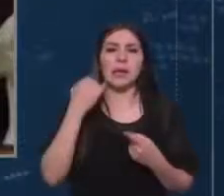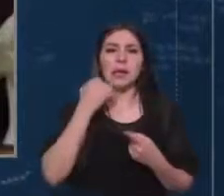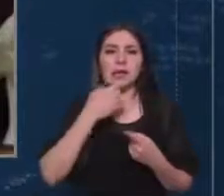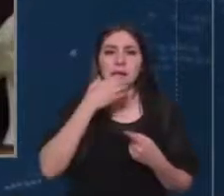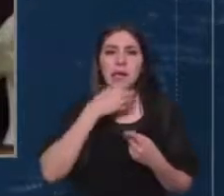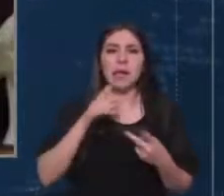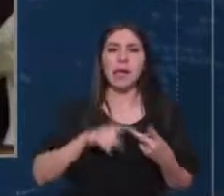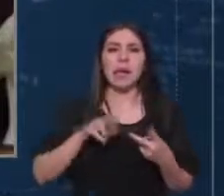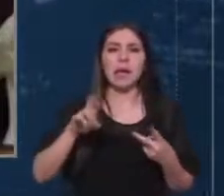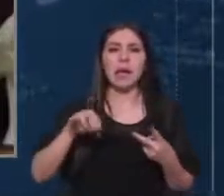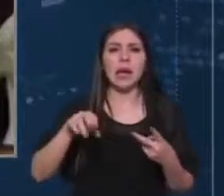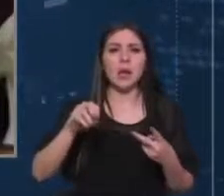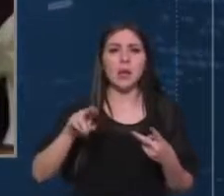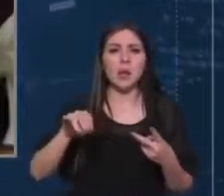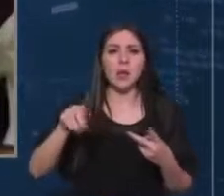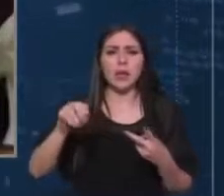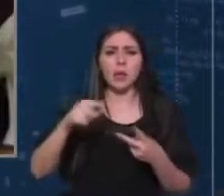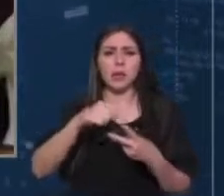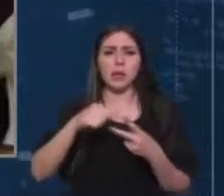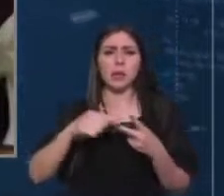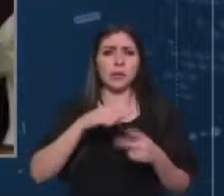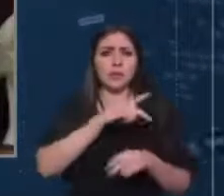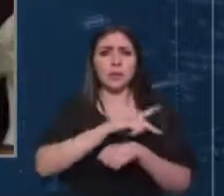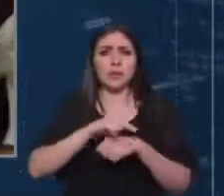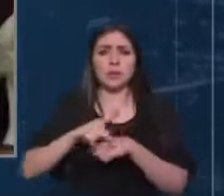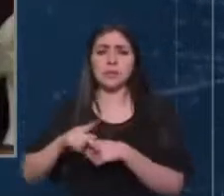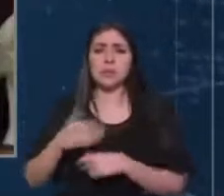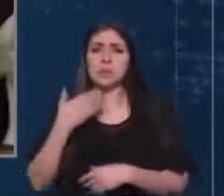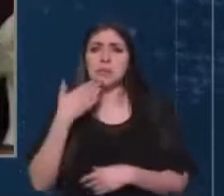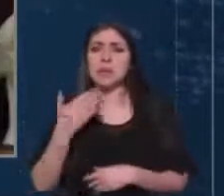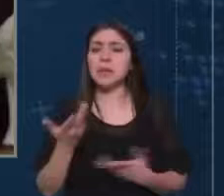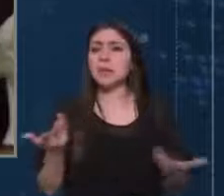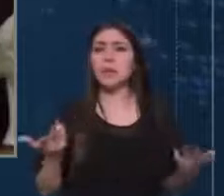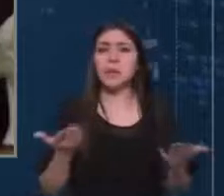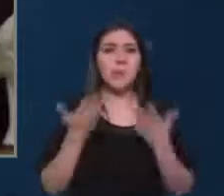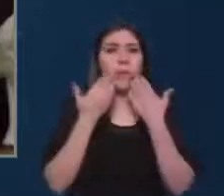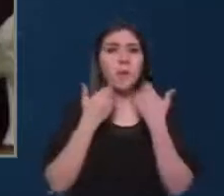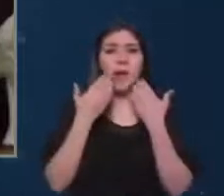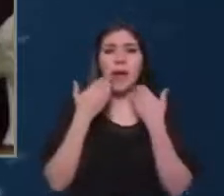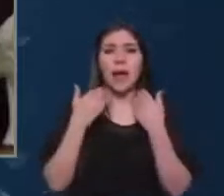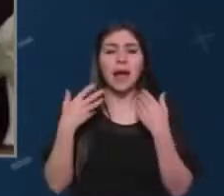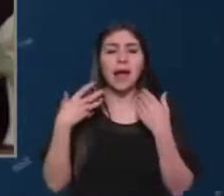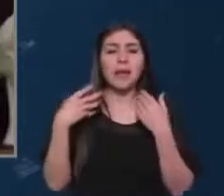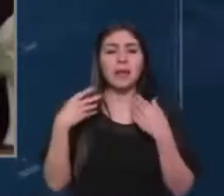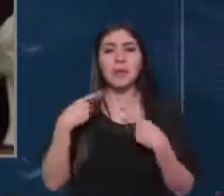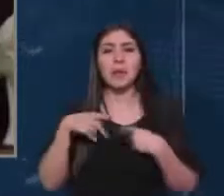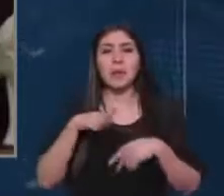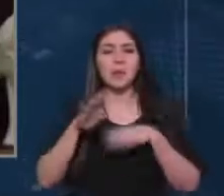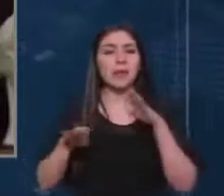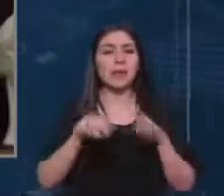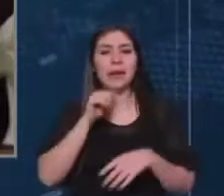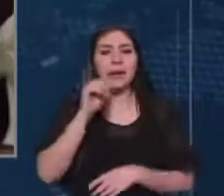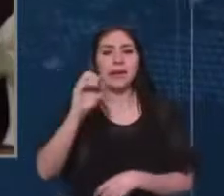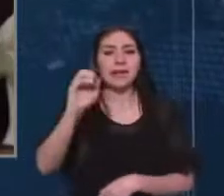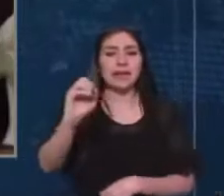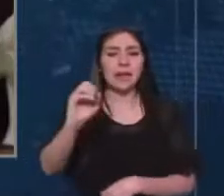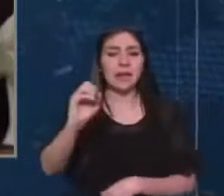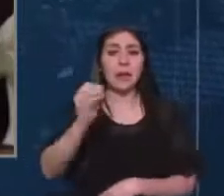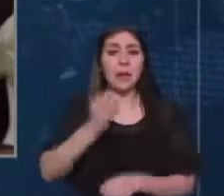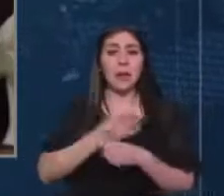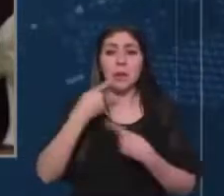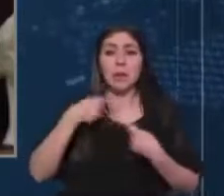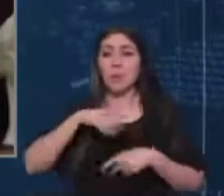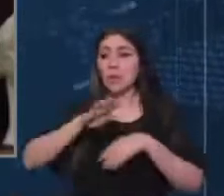donde han logrado llevar los casos a prácticamente cero, ¿no? Al menos las defunciones están en niveles muy, muy